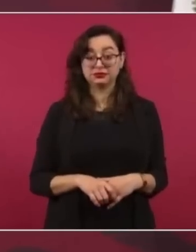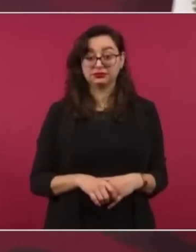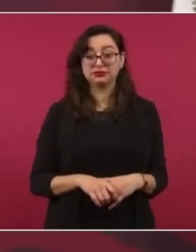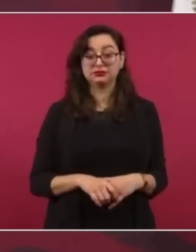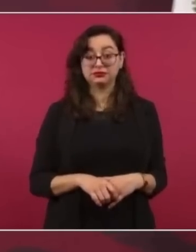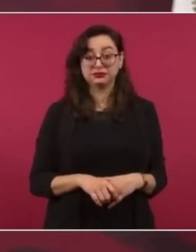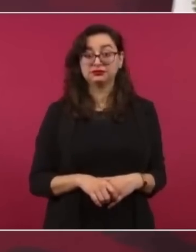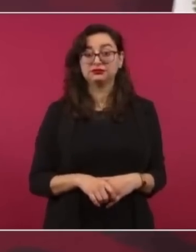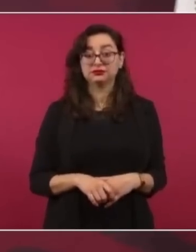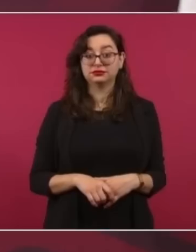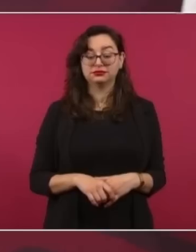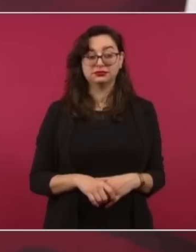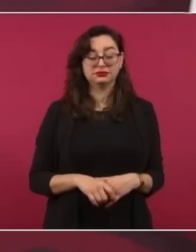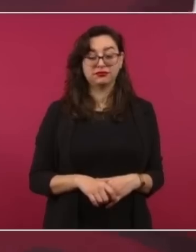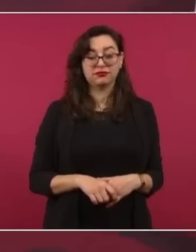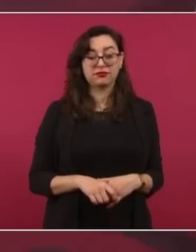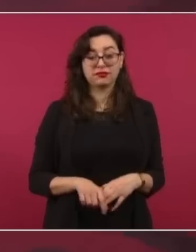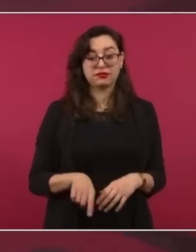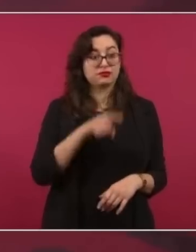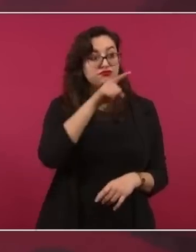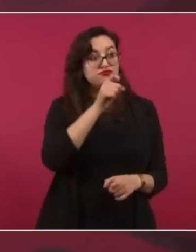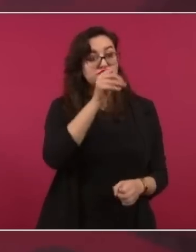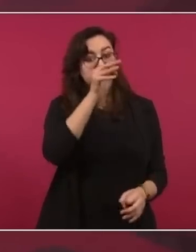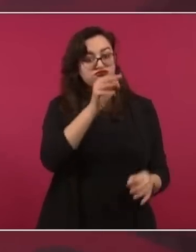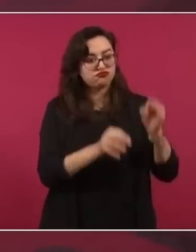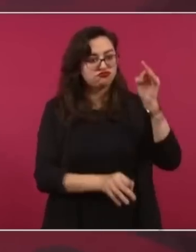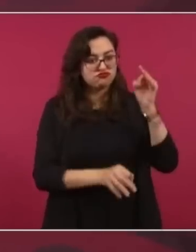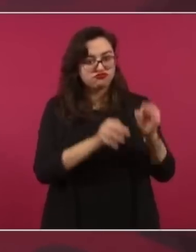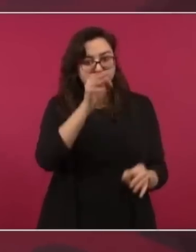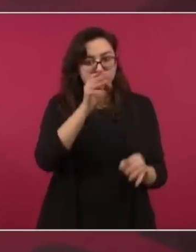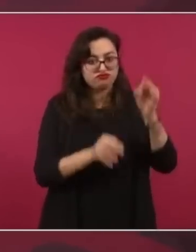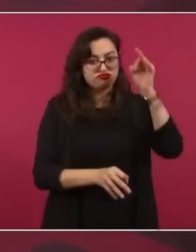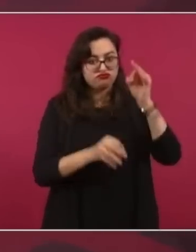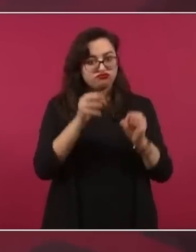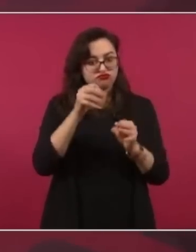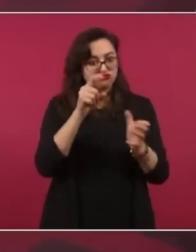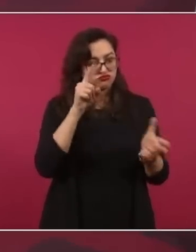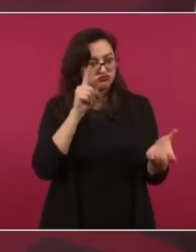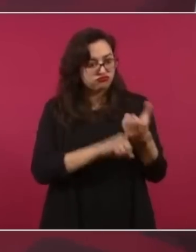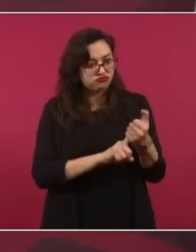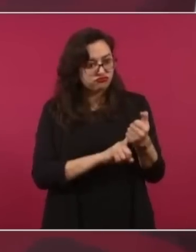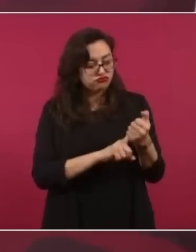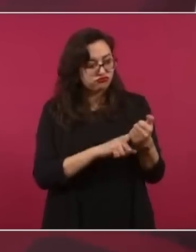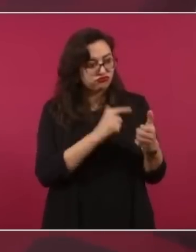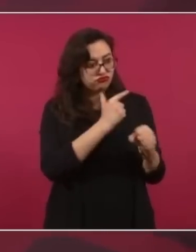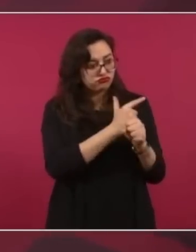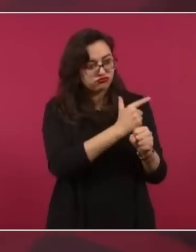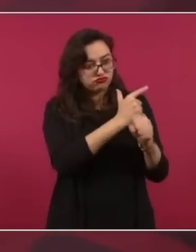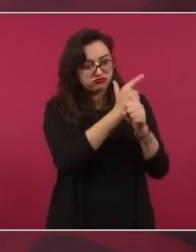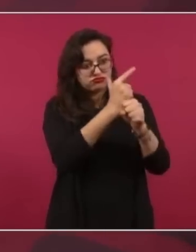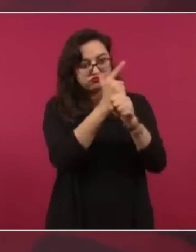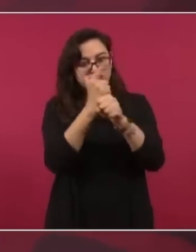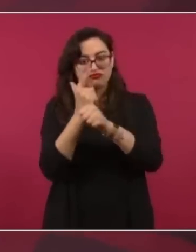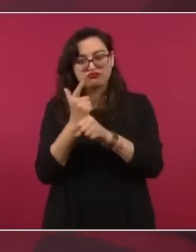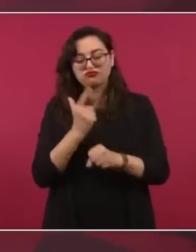es un juicio que da a conocer